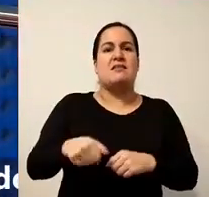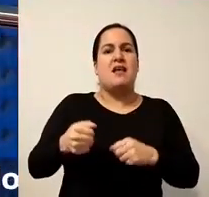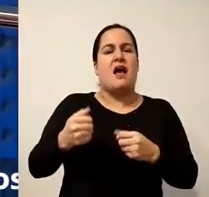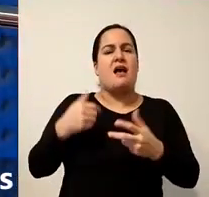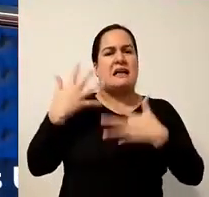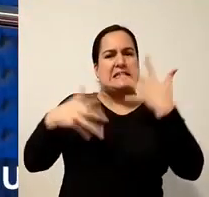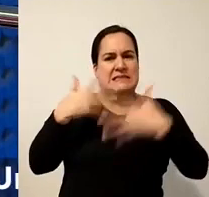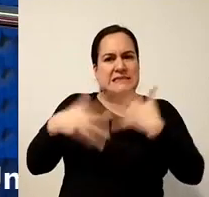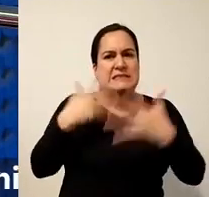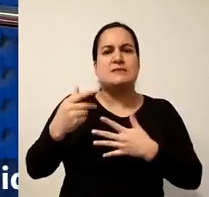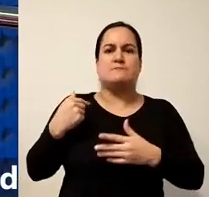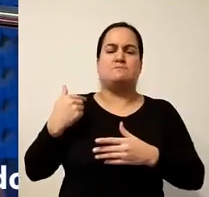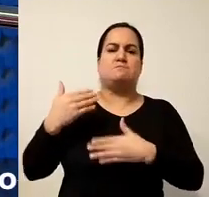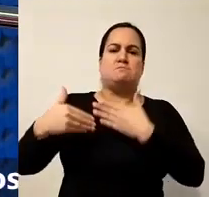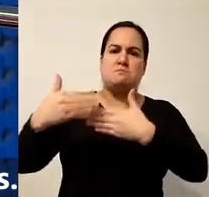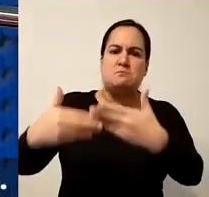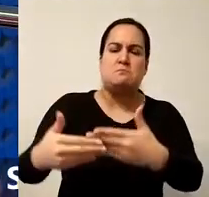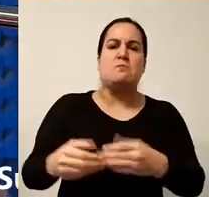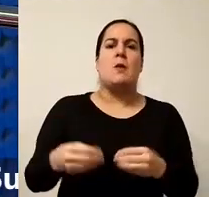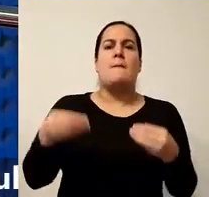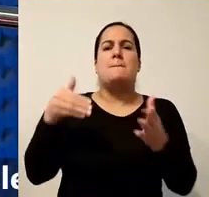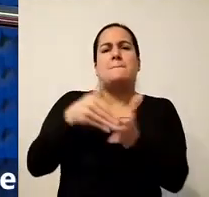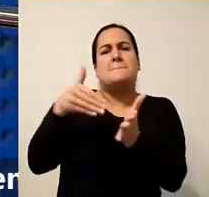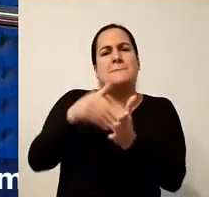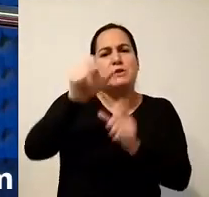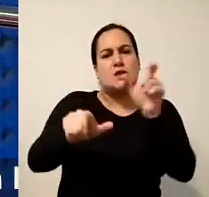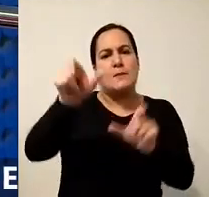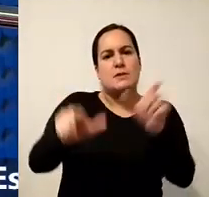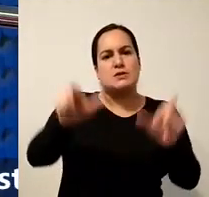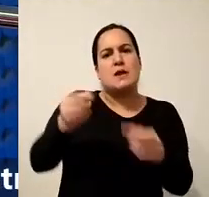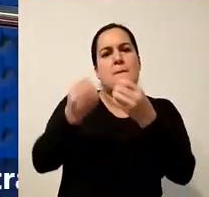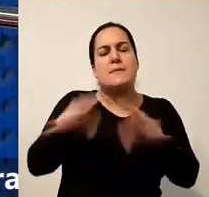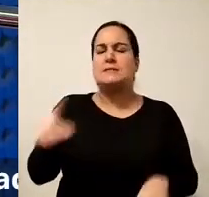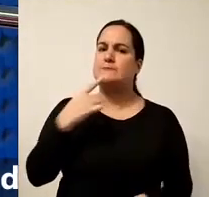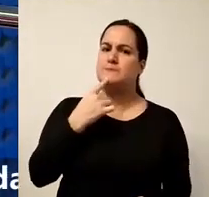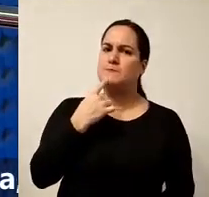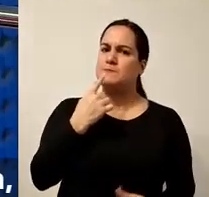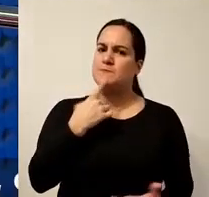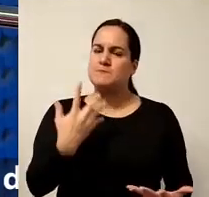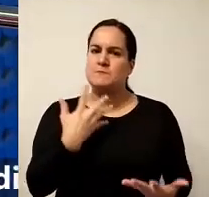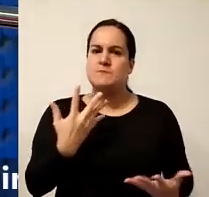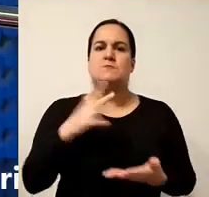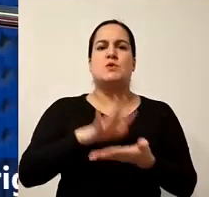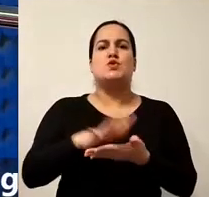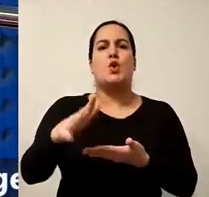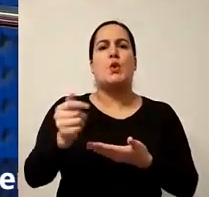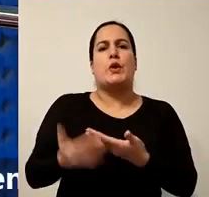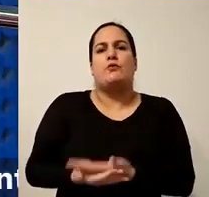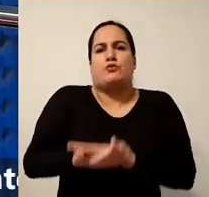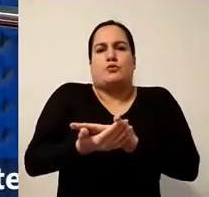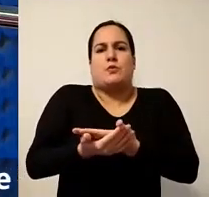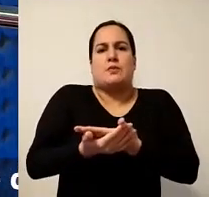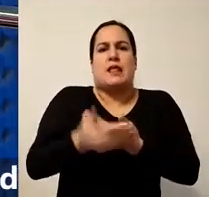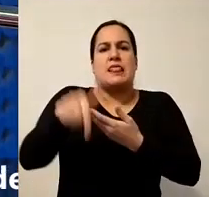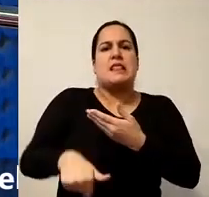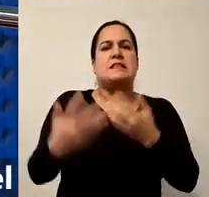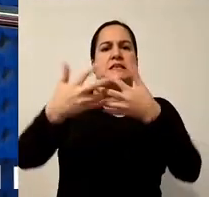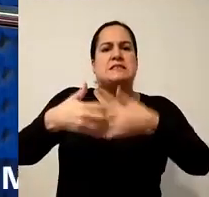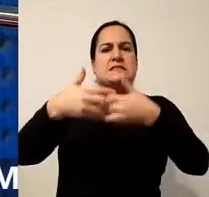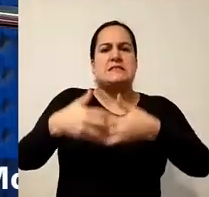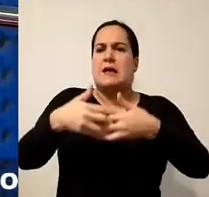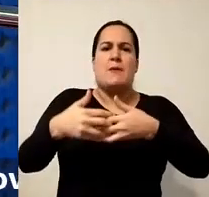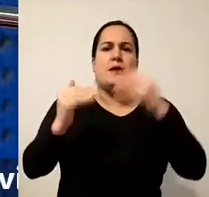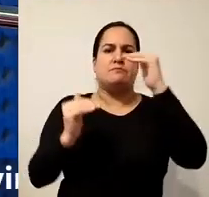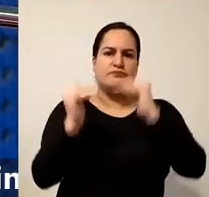salud pública lo que nos ha llevado a este lugar y el imperialismo lejos de